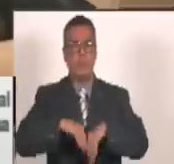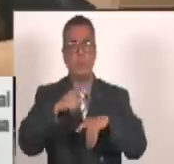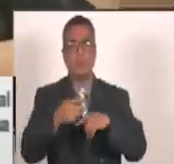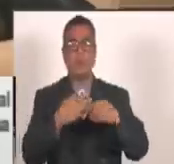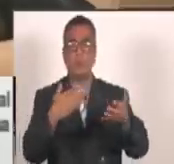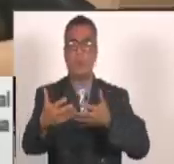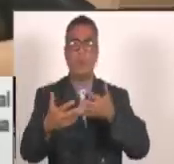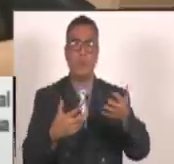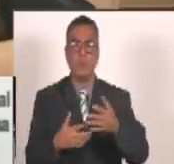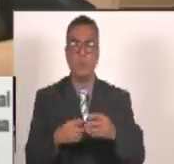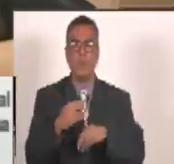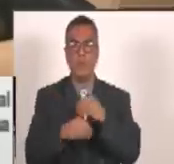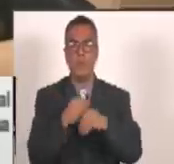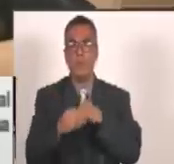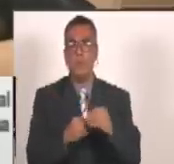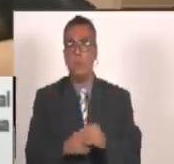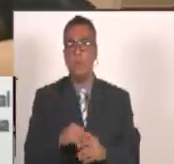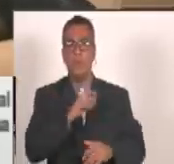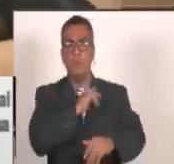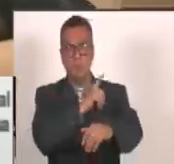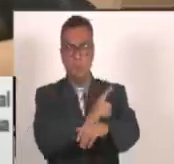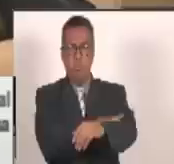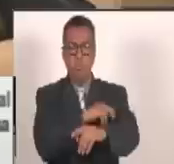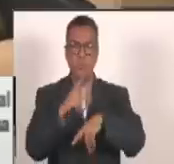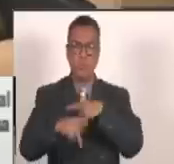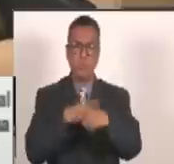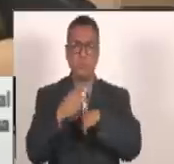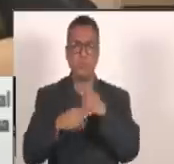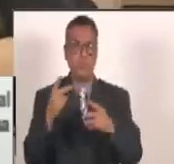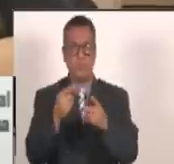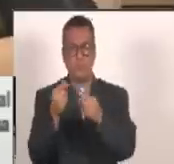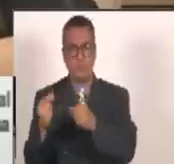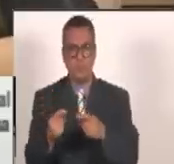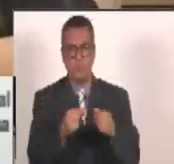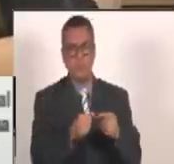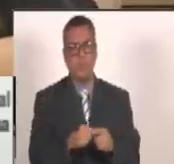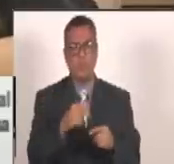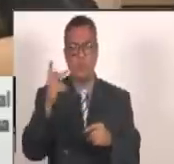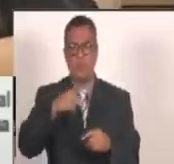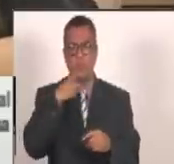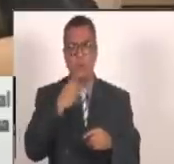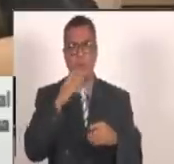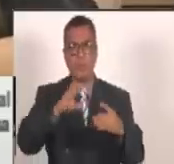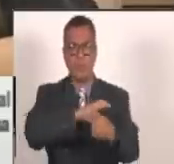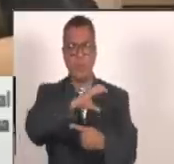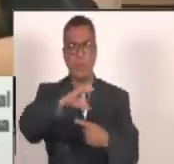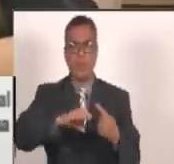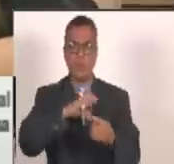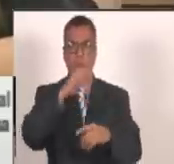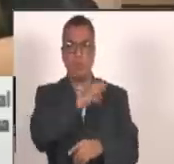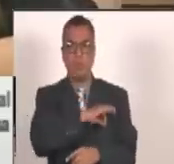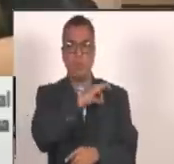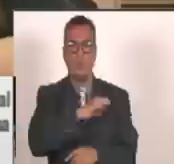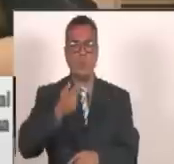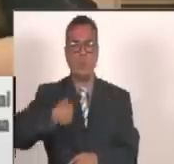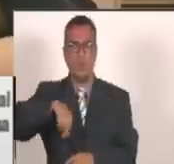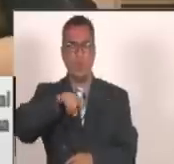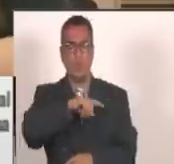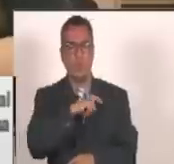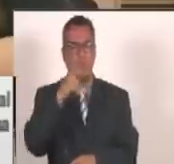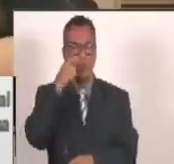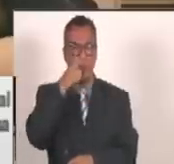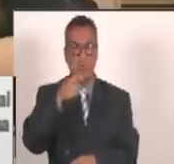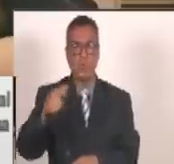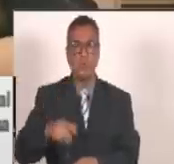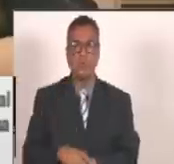de cooperación destinados a fortalecer el desarrollo económico, político, cultural y social de nuestros